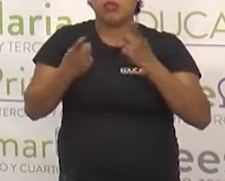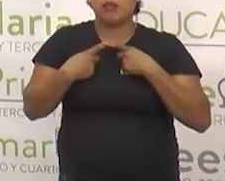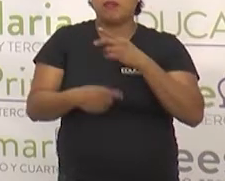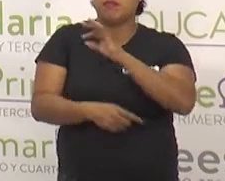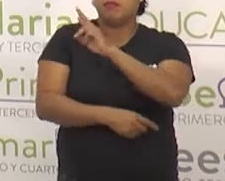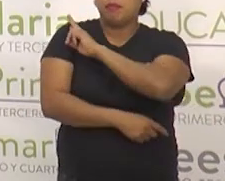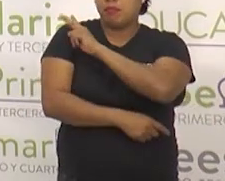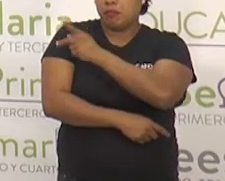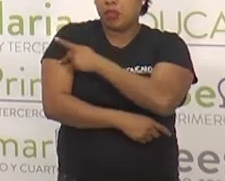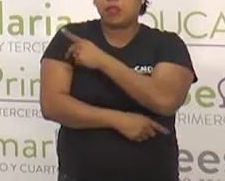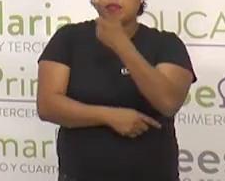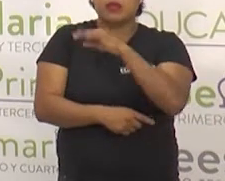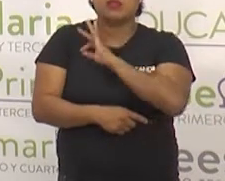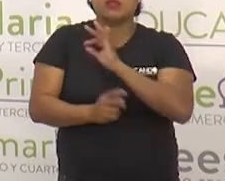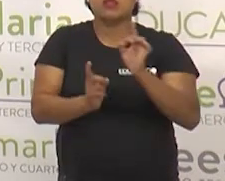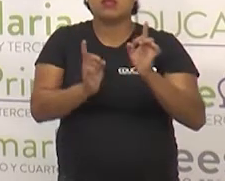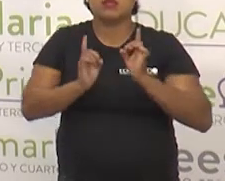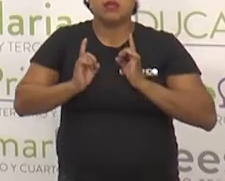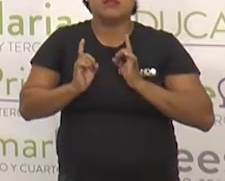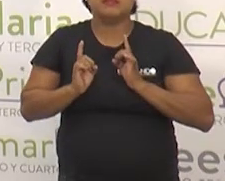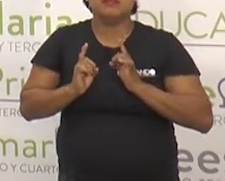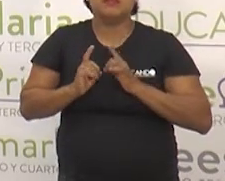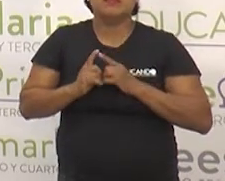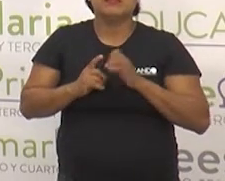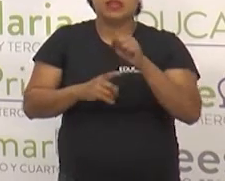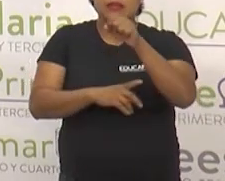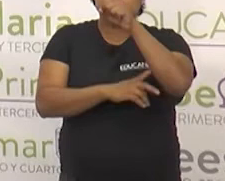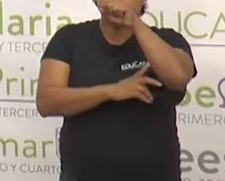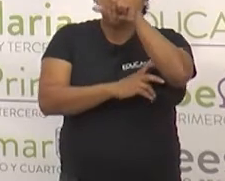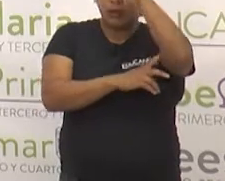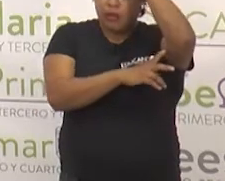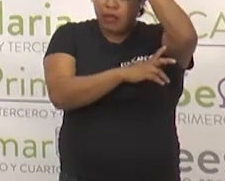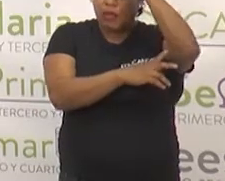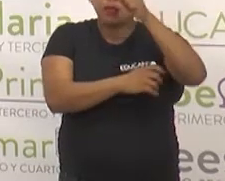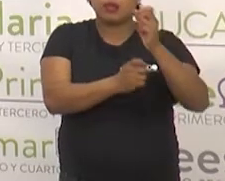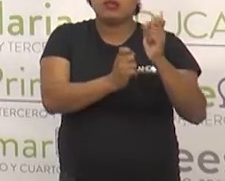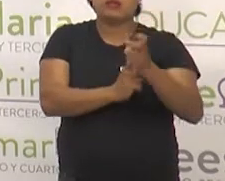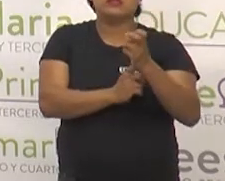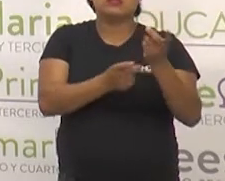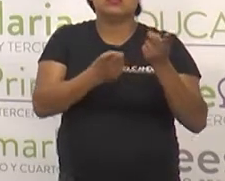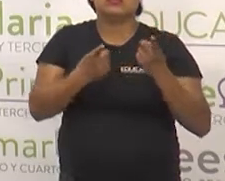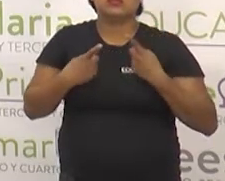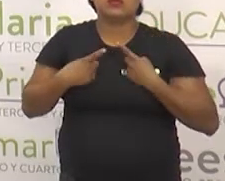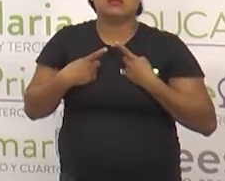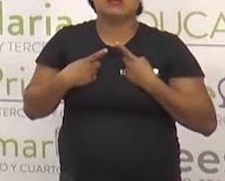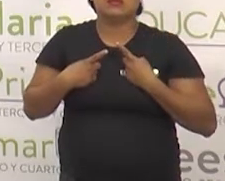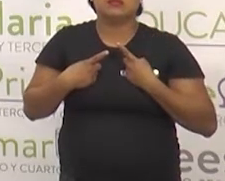proteínas, igual de lo que hace, perdón, los cereales nos dan